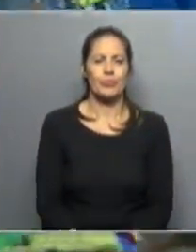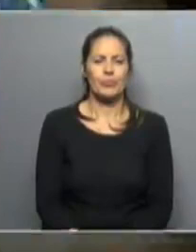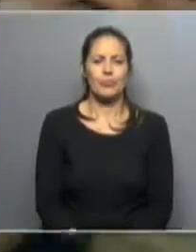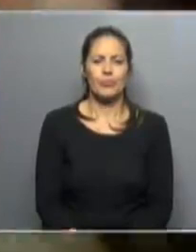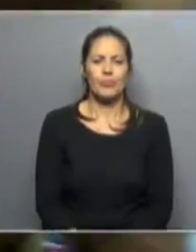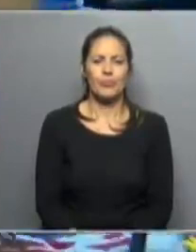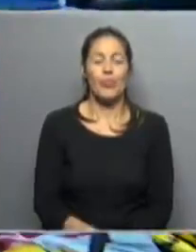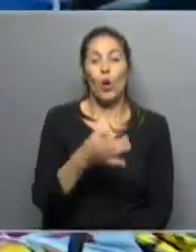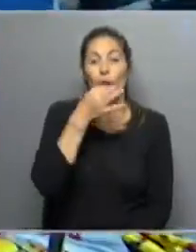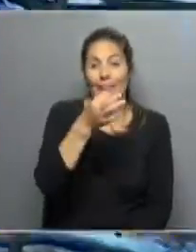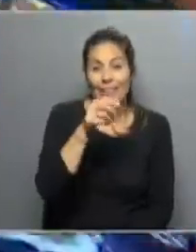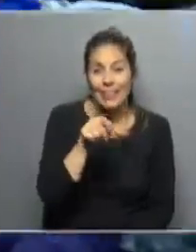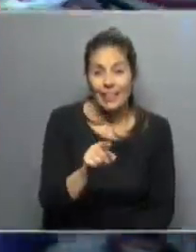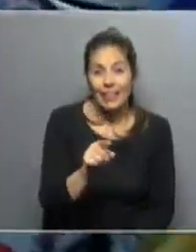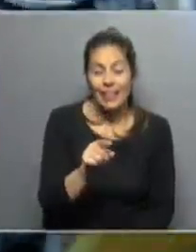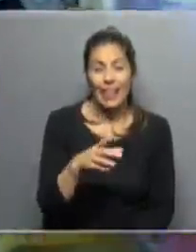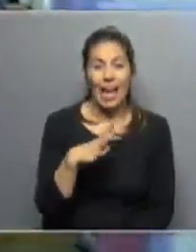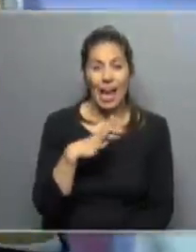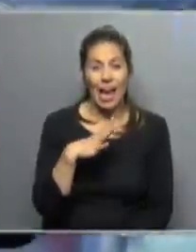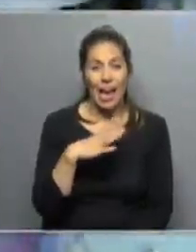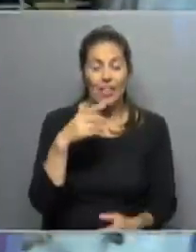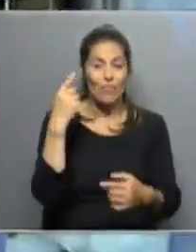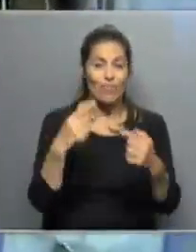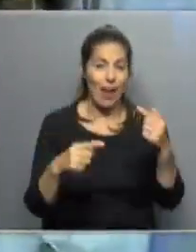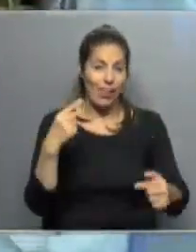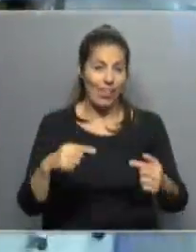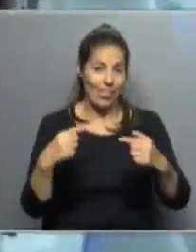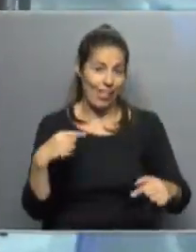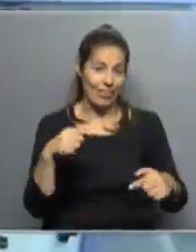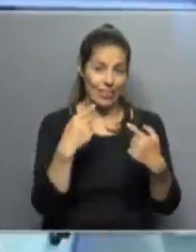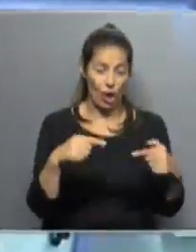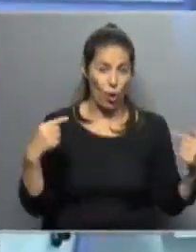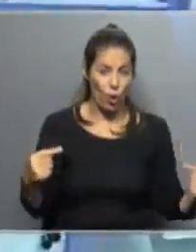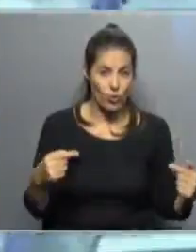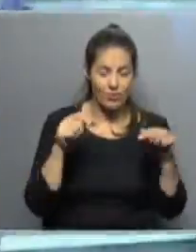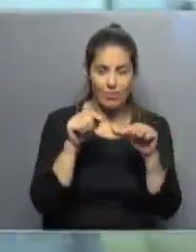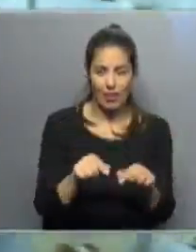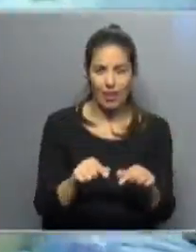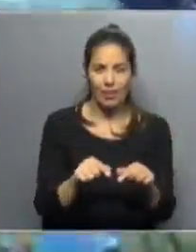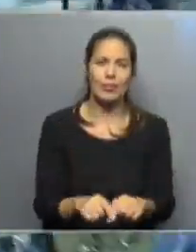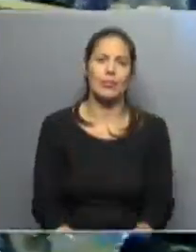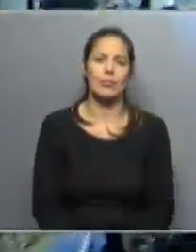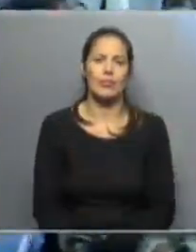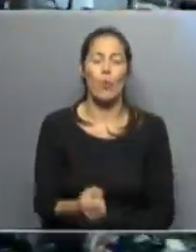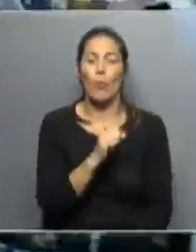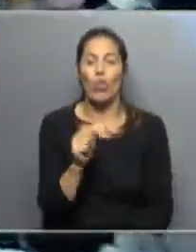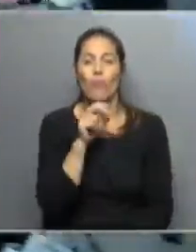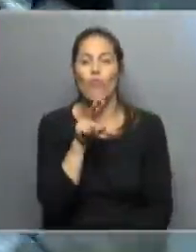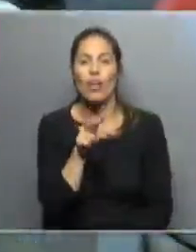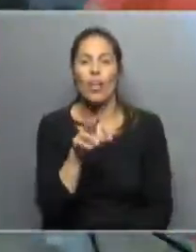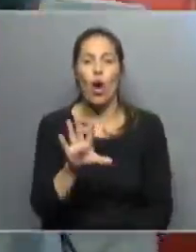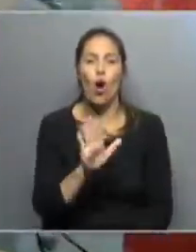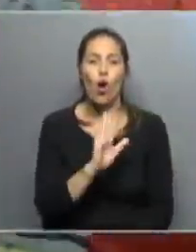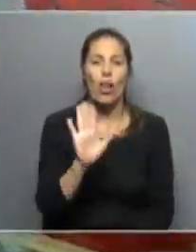Bueno, y como les dije, tenemos bastante variado todo por acá. Acá podemos ver... Hola, ¿cómo